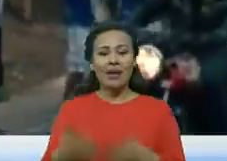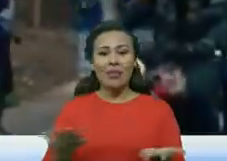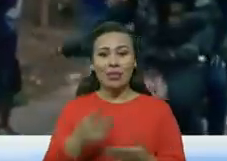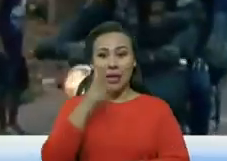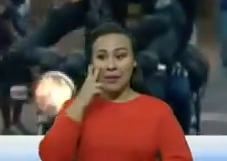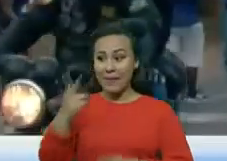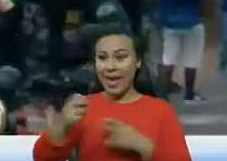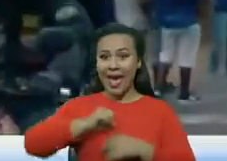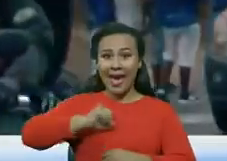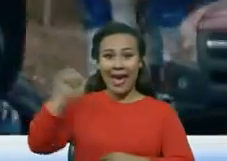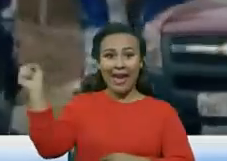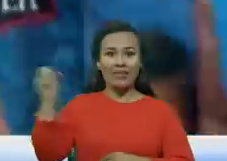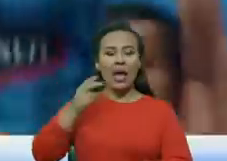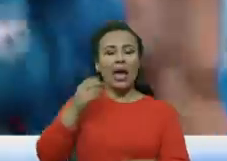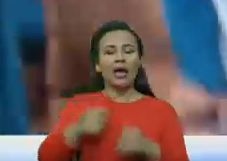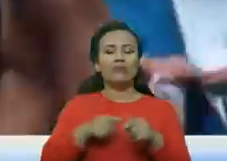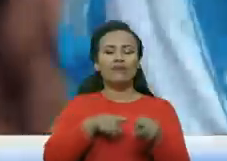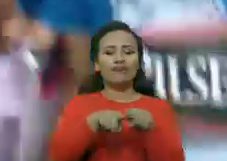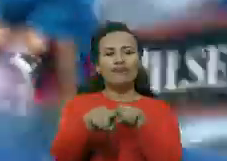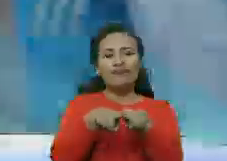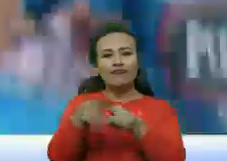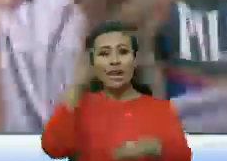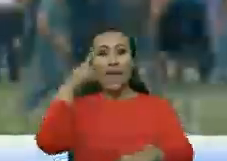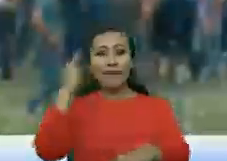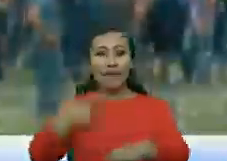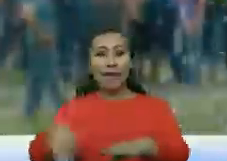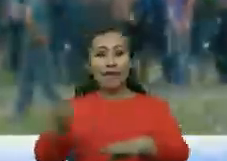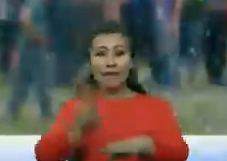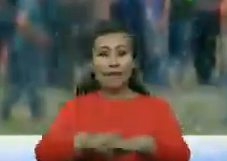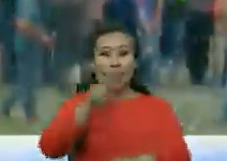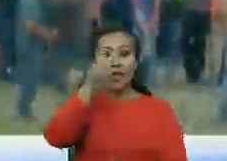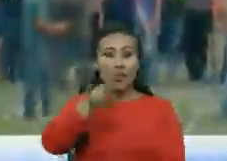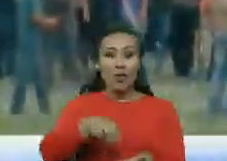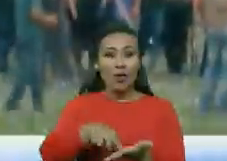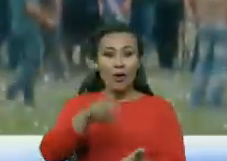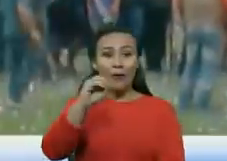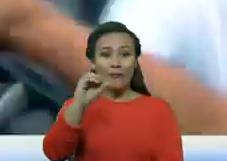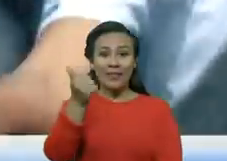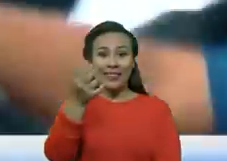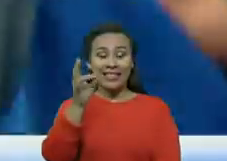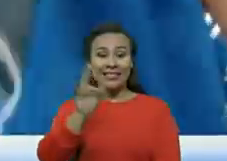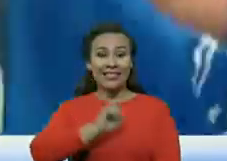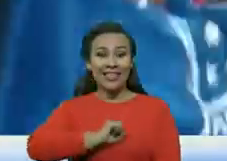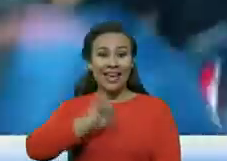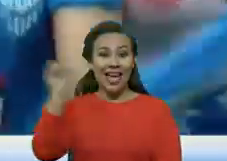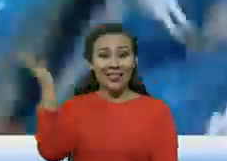coronarse campeón nacional del 2017. Esta vez es la corona número 14.